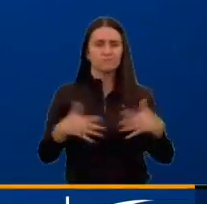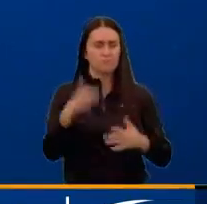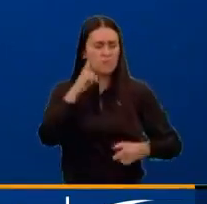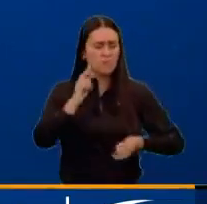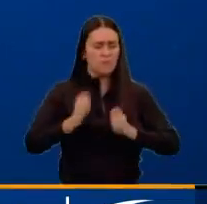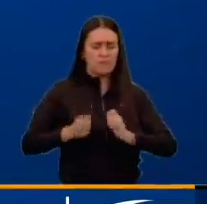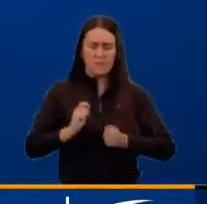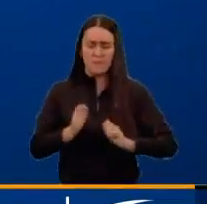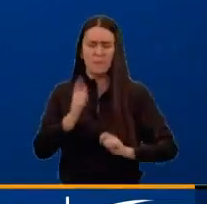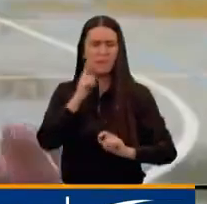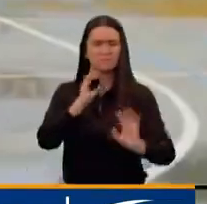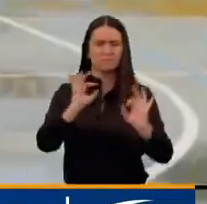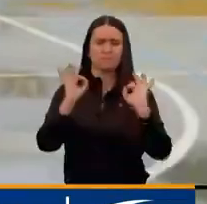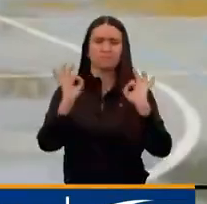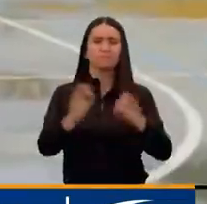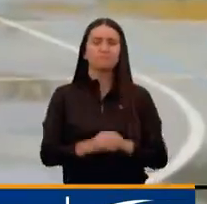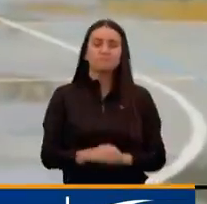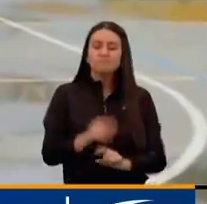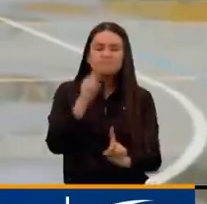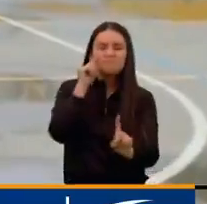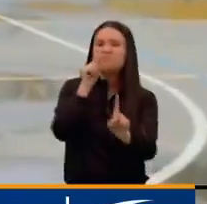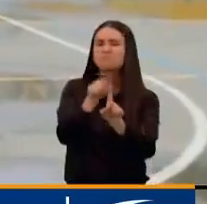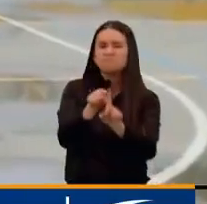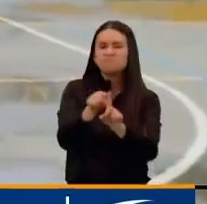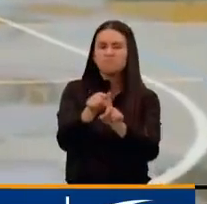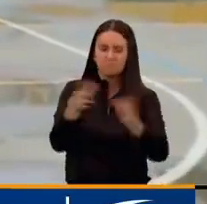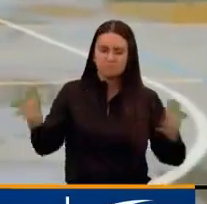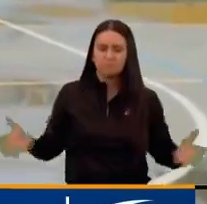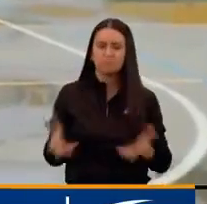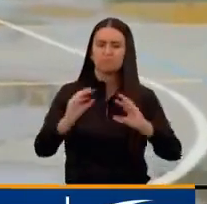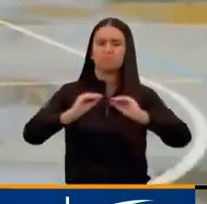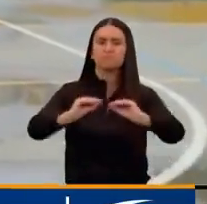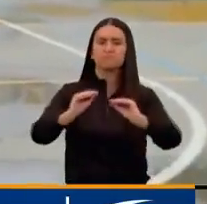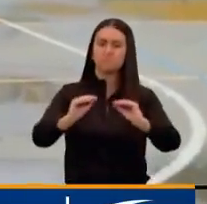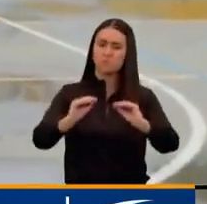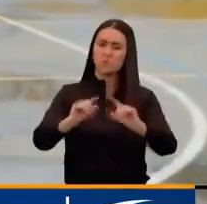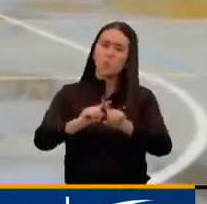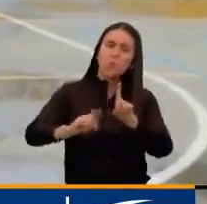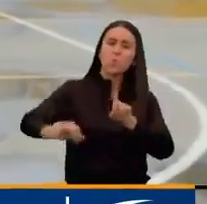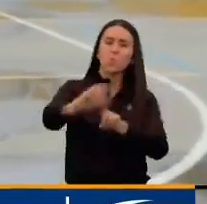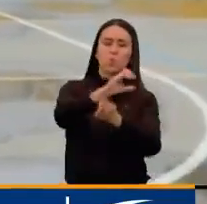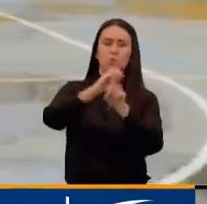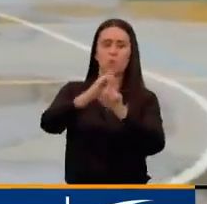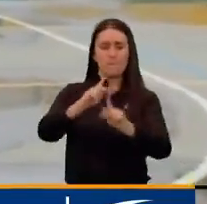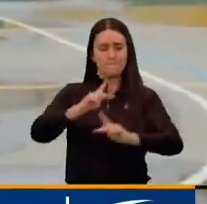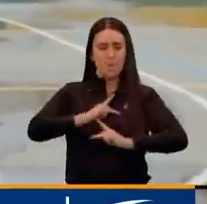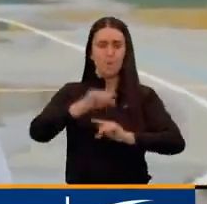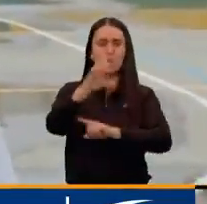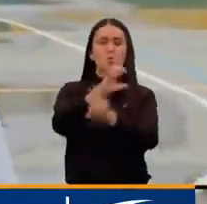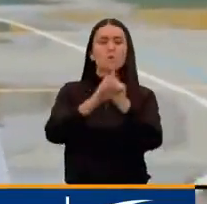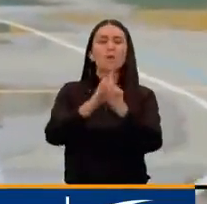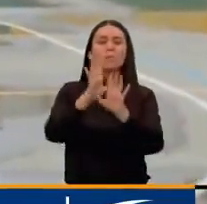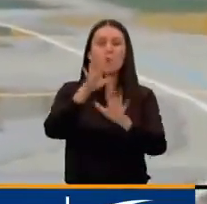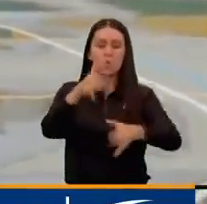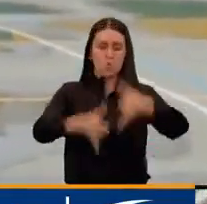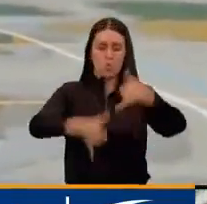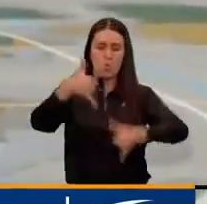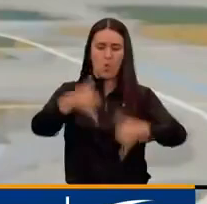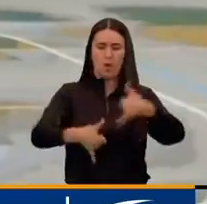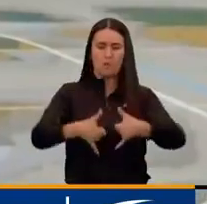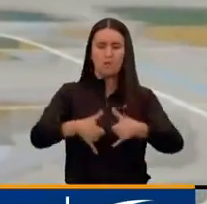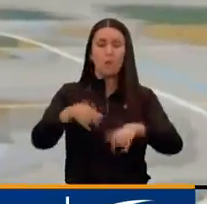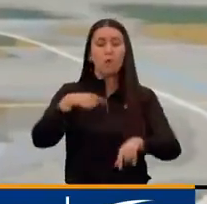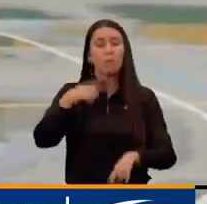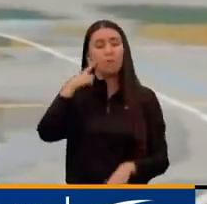melodía. Tratando de rescatar o recuperar la cultura mediante el juego, ya que es algo que se ha